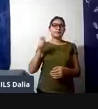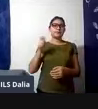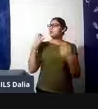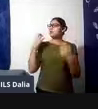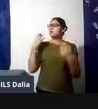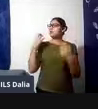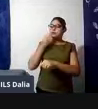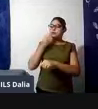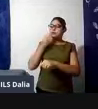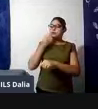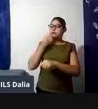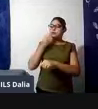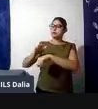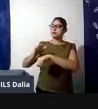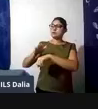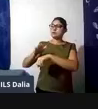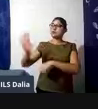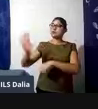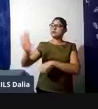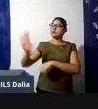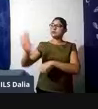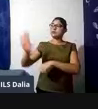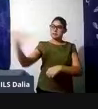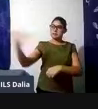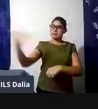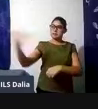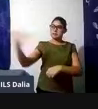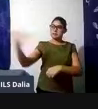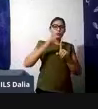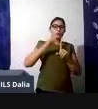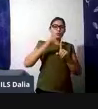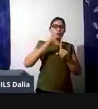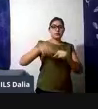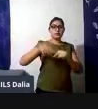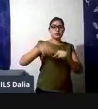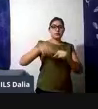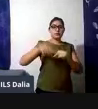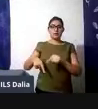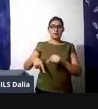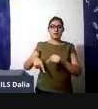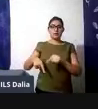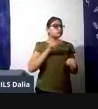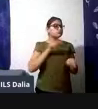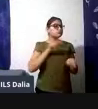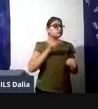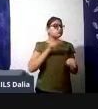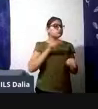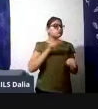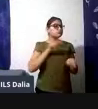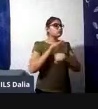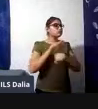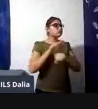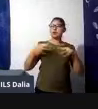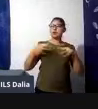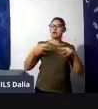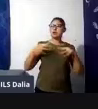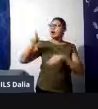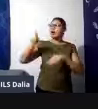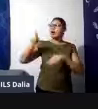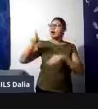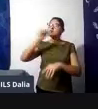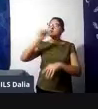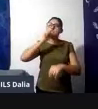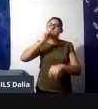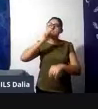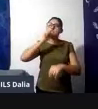peor llegó el día que lo obligaron a pelear a golpes con su mejor amigo. O sea, los pusieron a los dos y dijeron, a ver, ahora